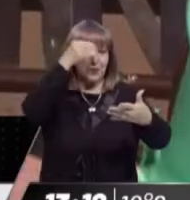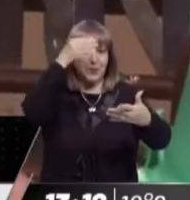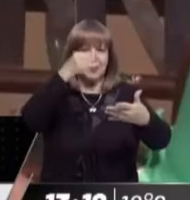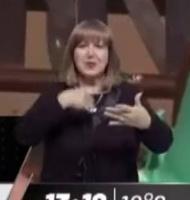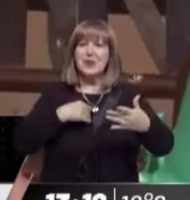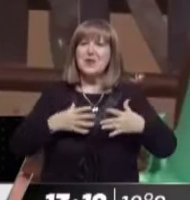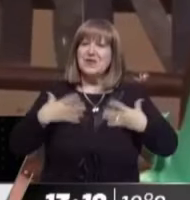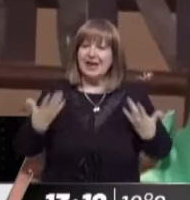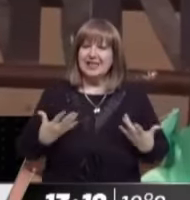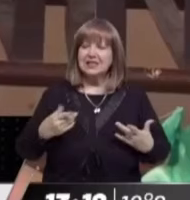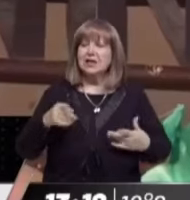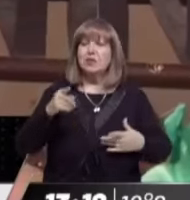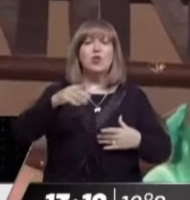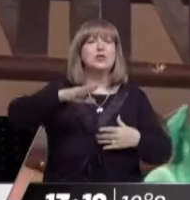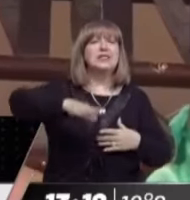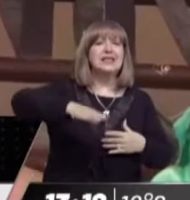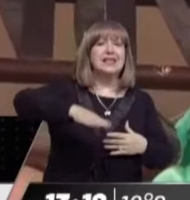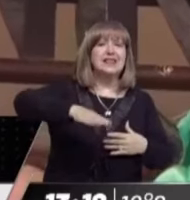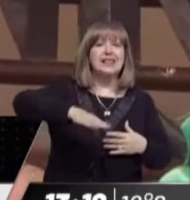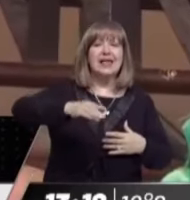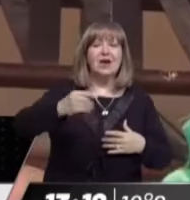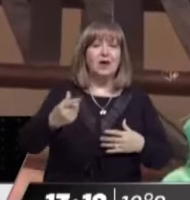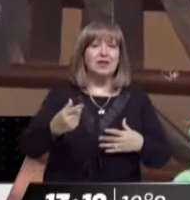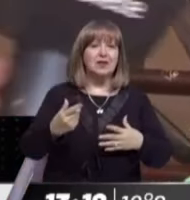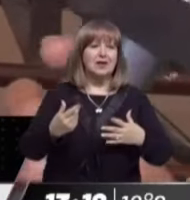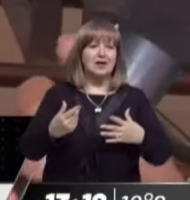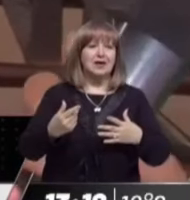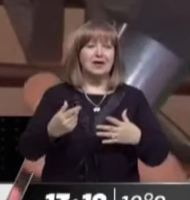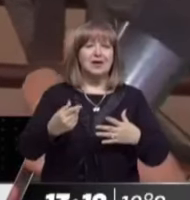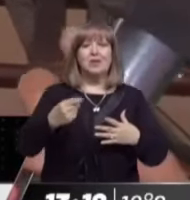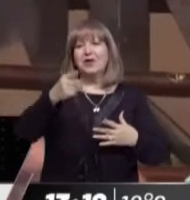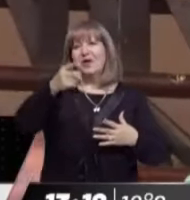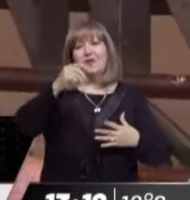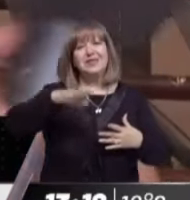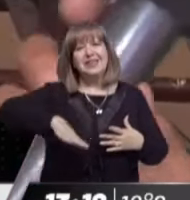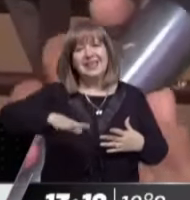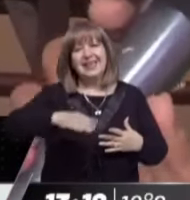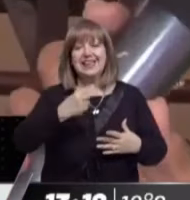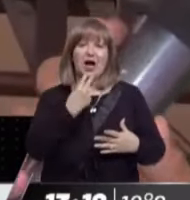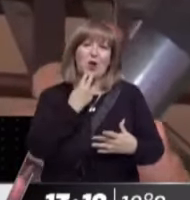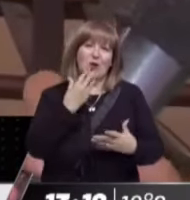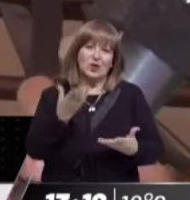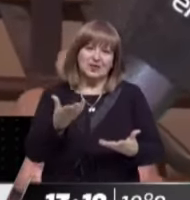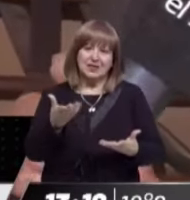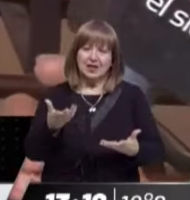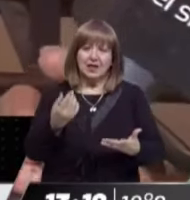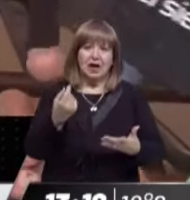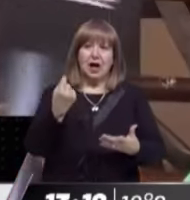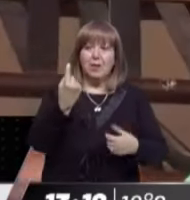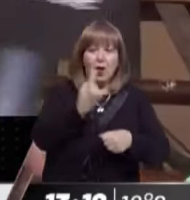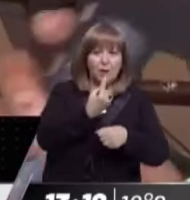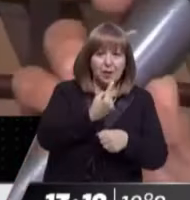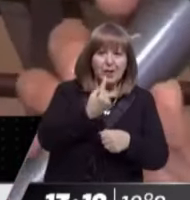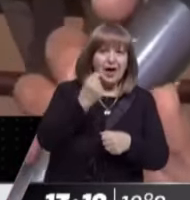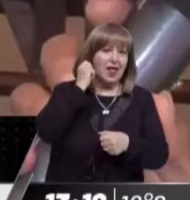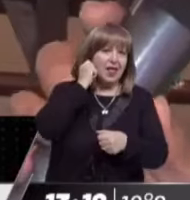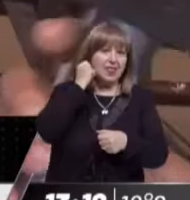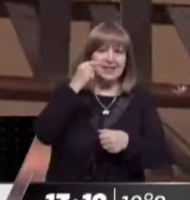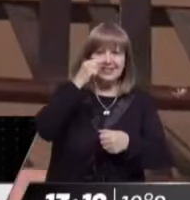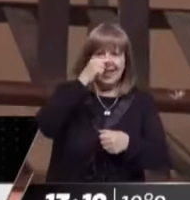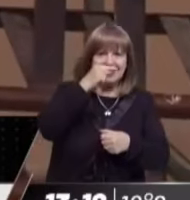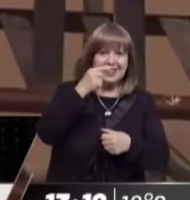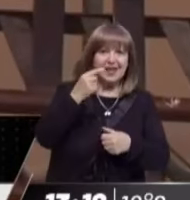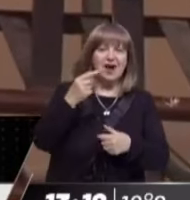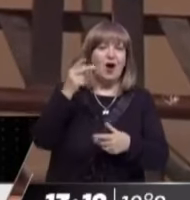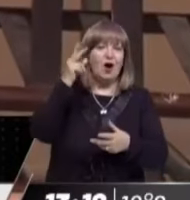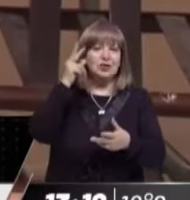primer libro? No me acuerdo bien. Porque sos chiquita, ¿eh? Apenas, no sé, en primer grado, habrá sido. ¿Cuál fue? ¿Te